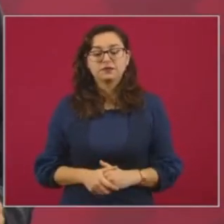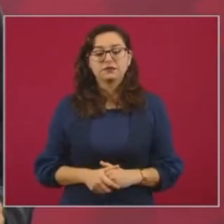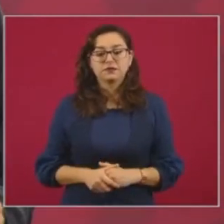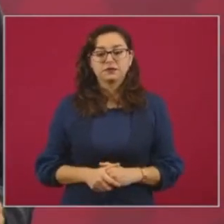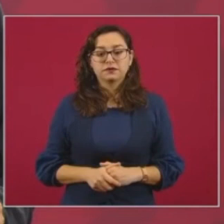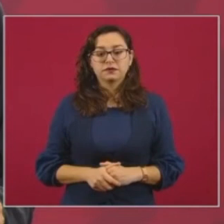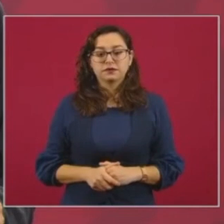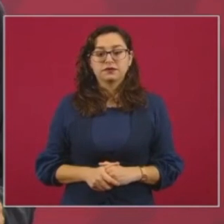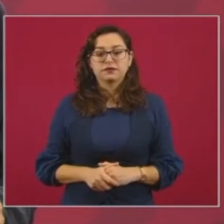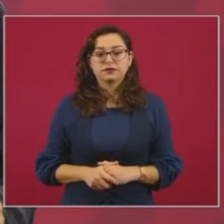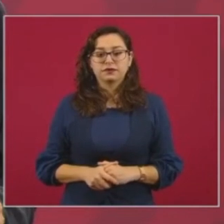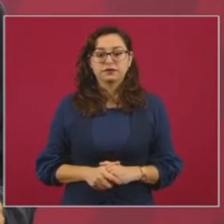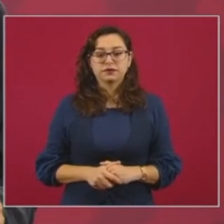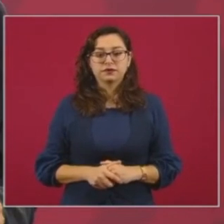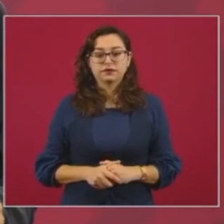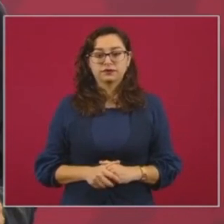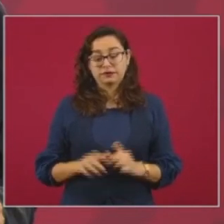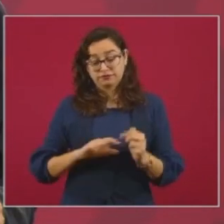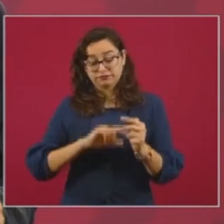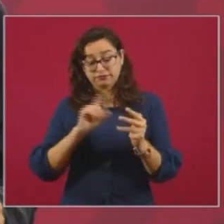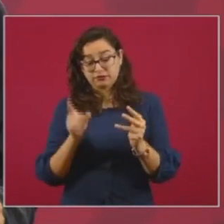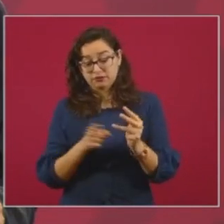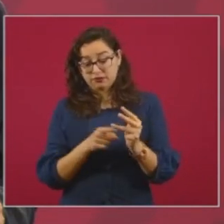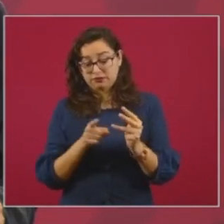También quiero informarles